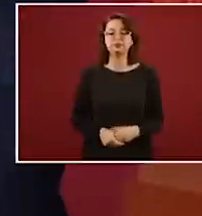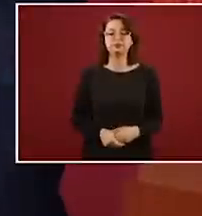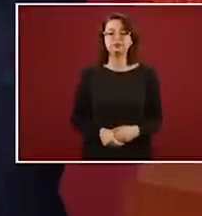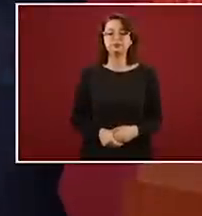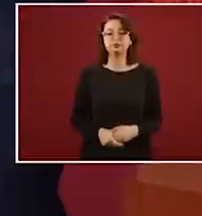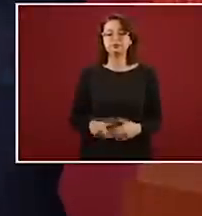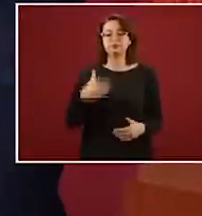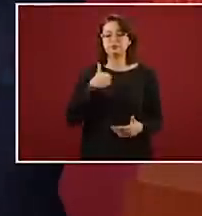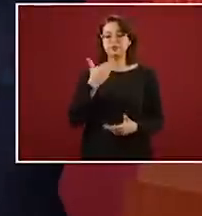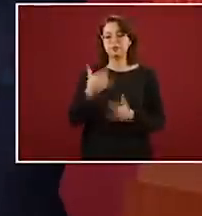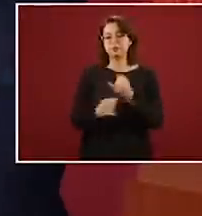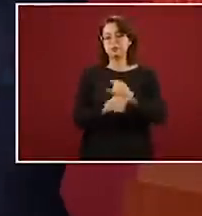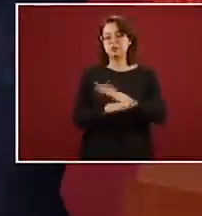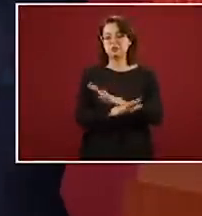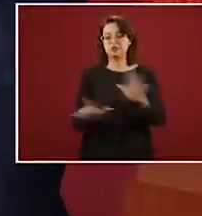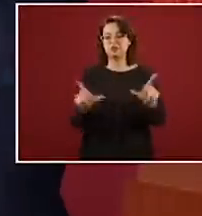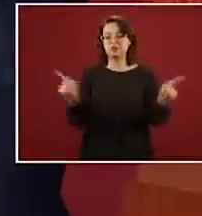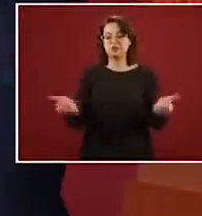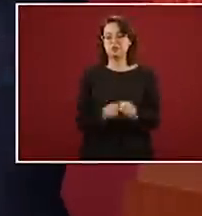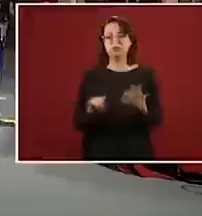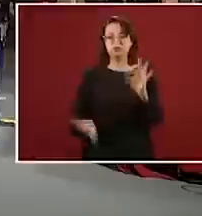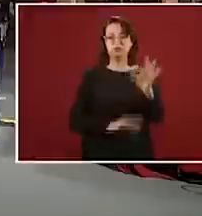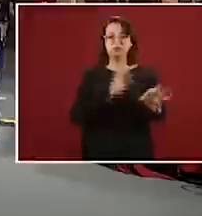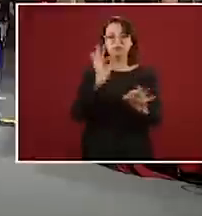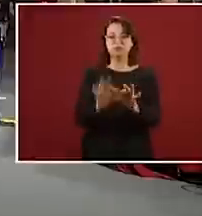mi parte es todo, señor presidente. Muchas gracias.